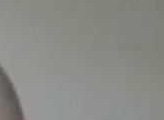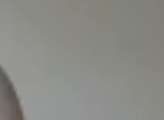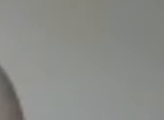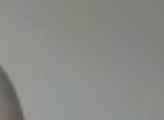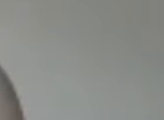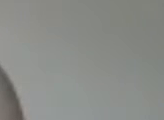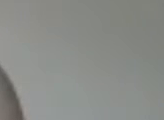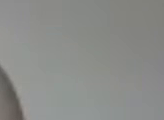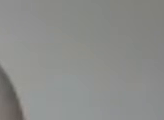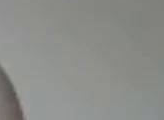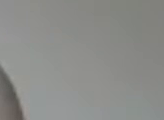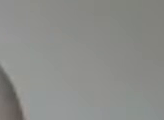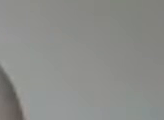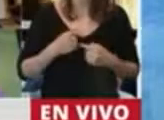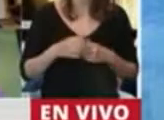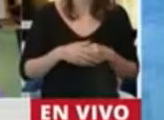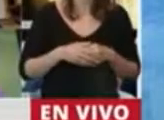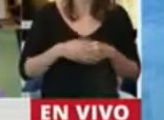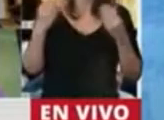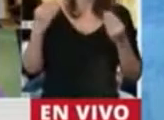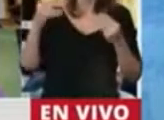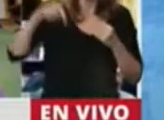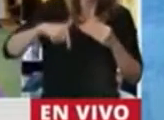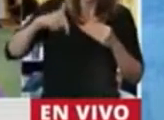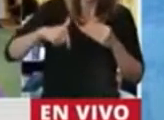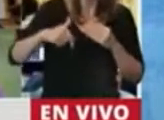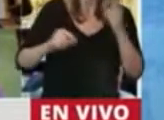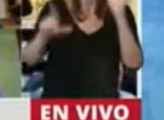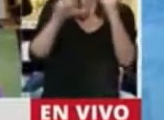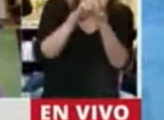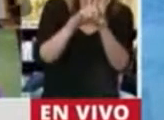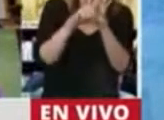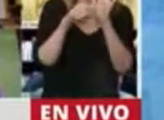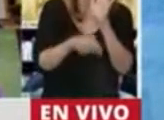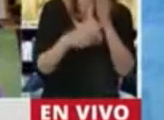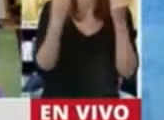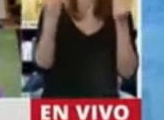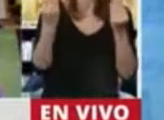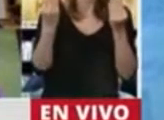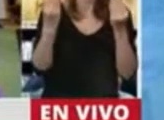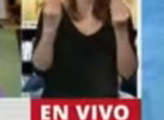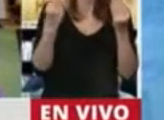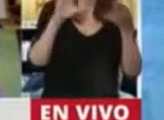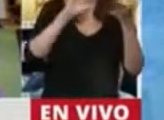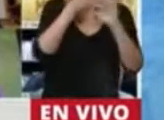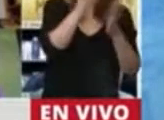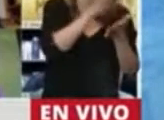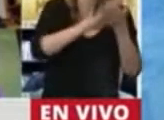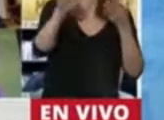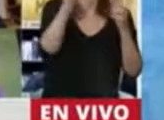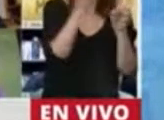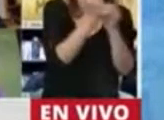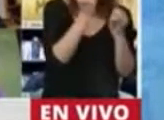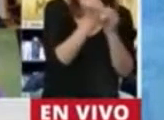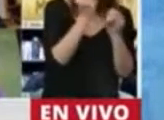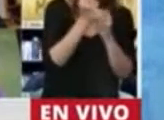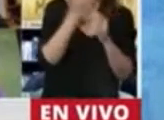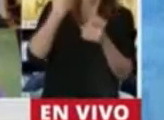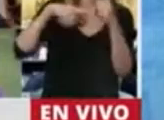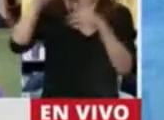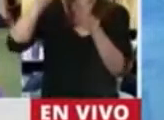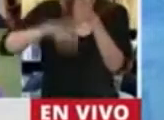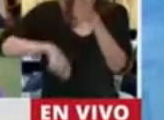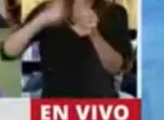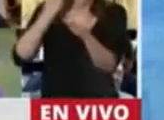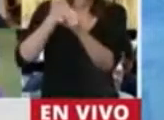era importante. Lo que sí nosotros, justamente en una de las, de mi participación en la sesión,